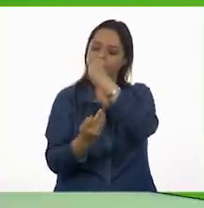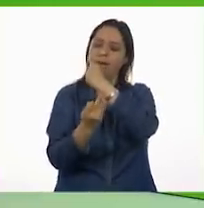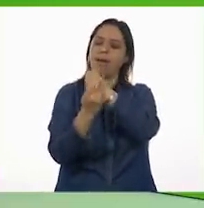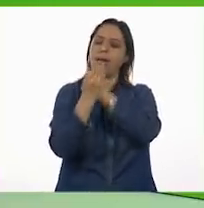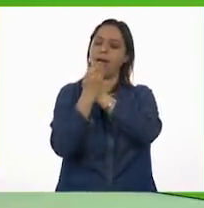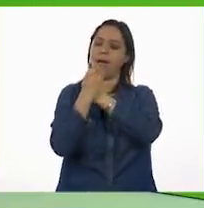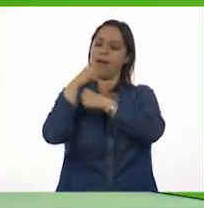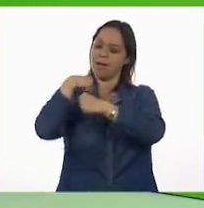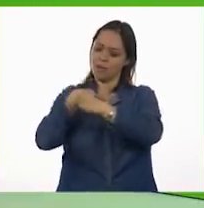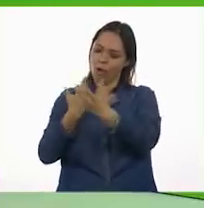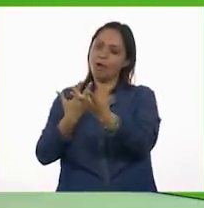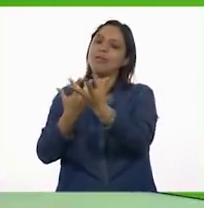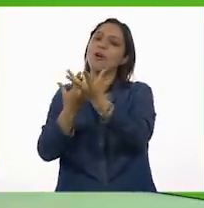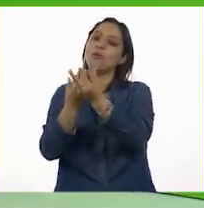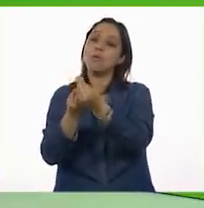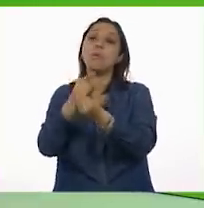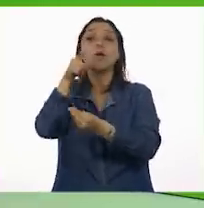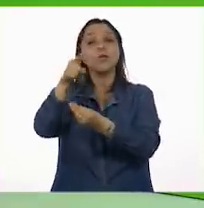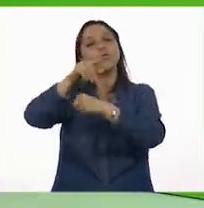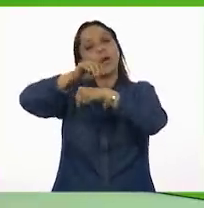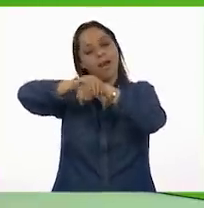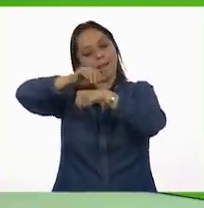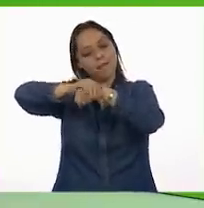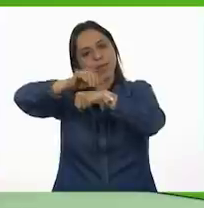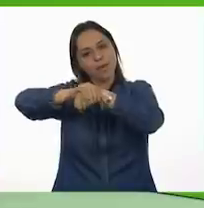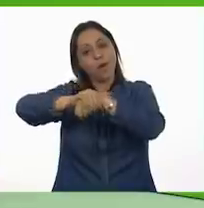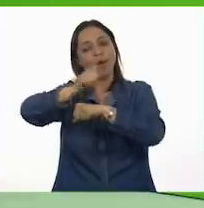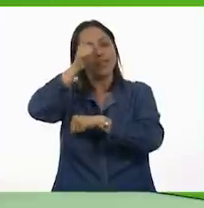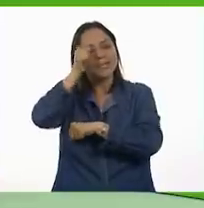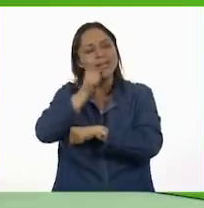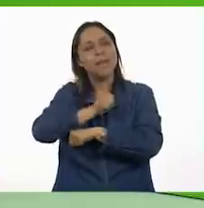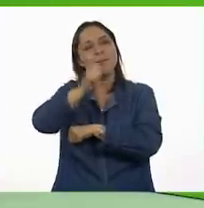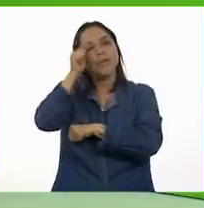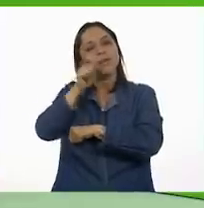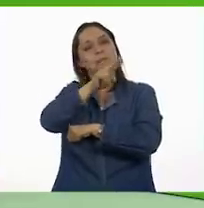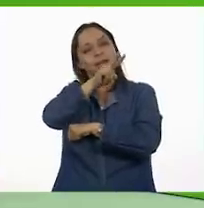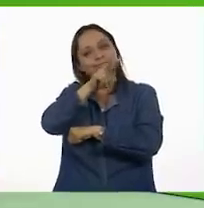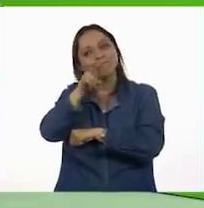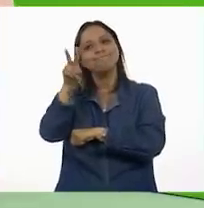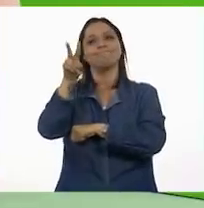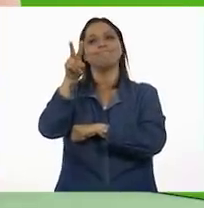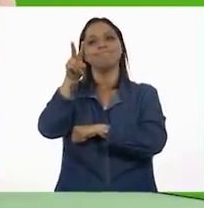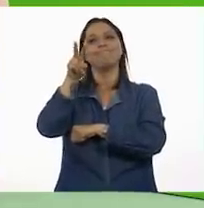te sigo. Porque eres mi amigo y siempre te miro.